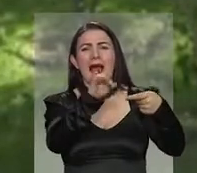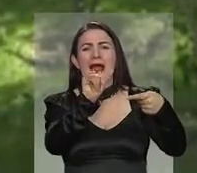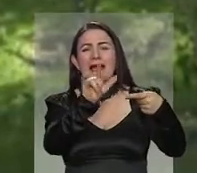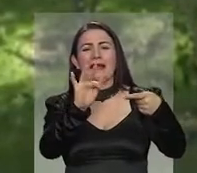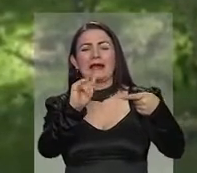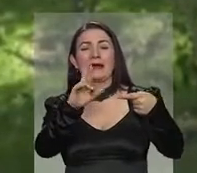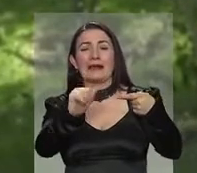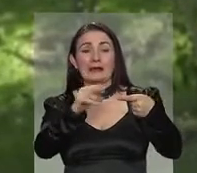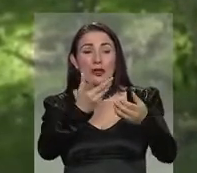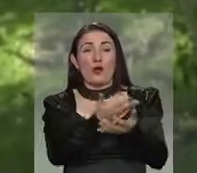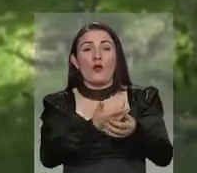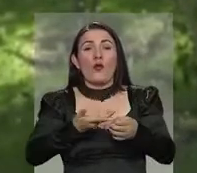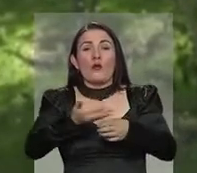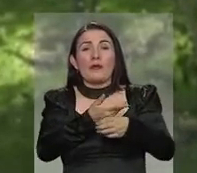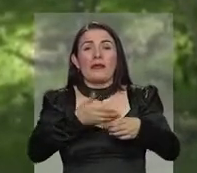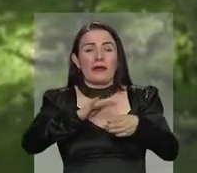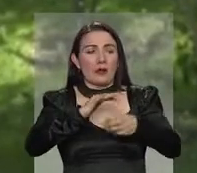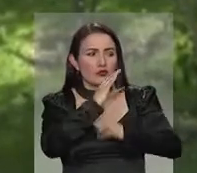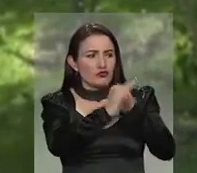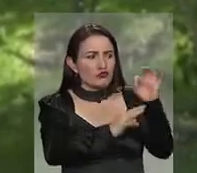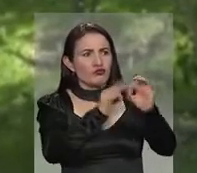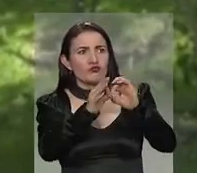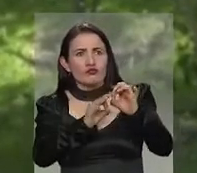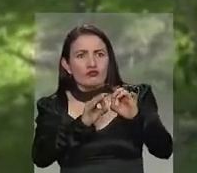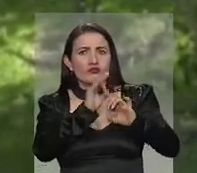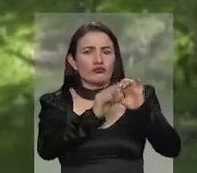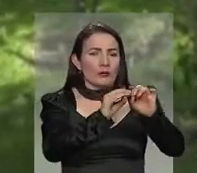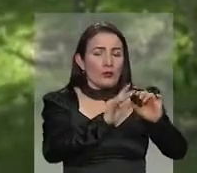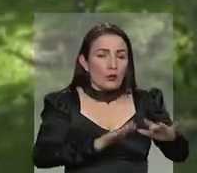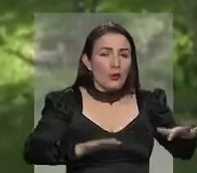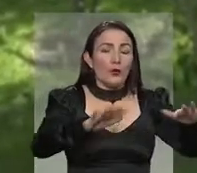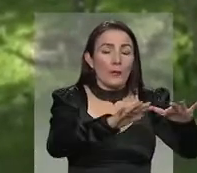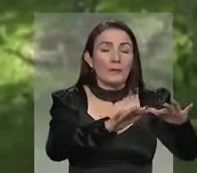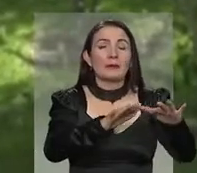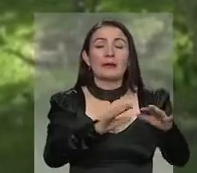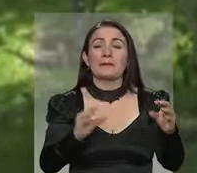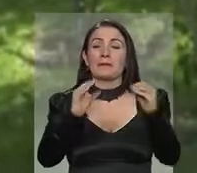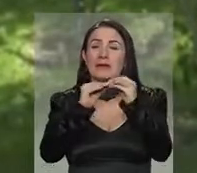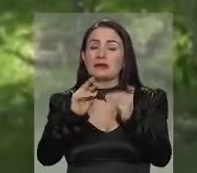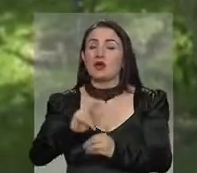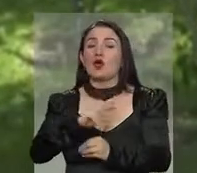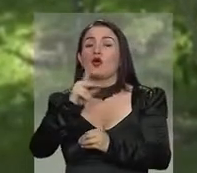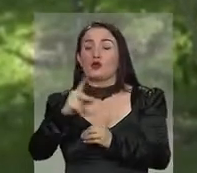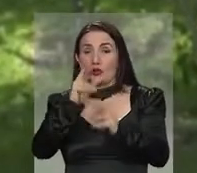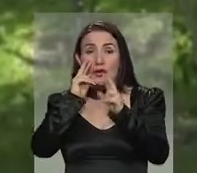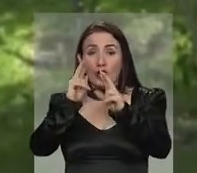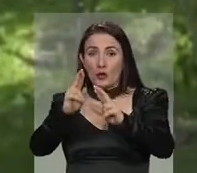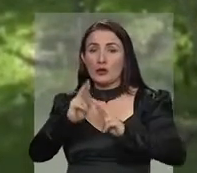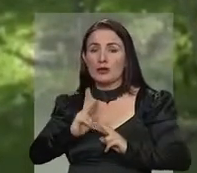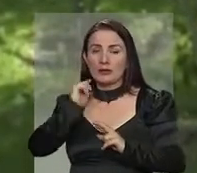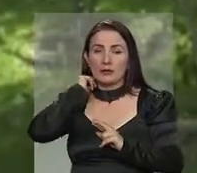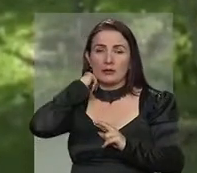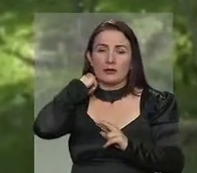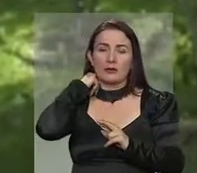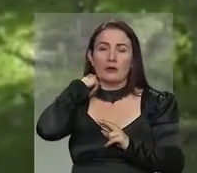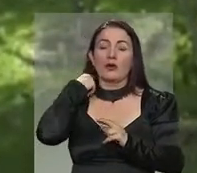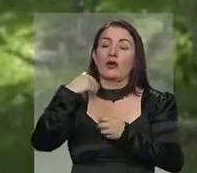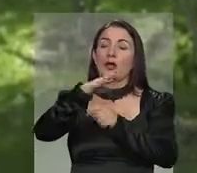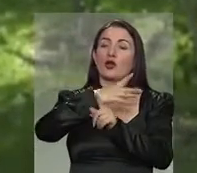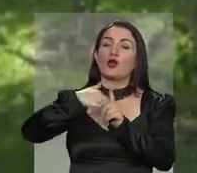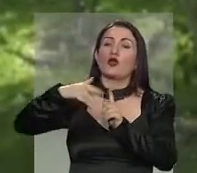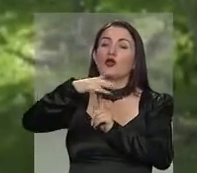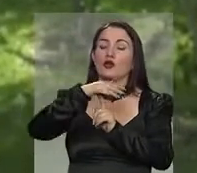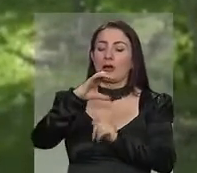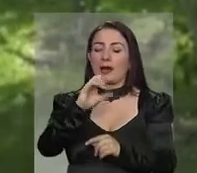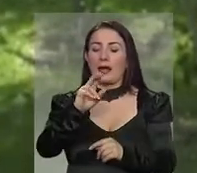del humedal El Salitre, su protección, su conservación y del reconocimiento del conector ecológico